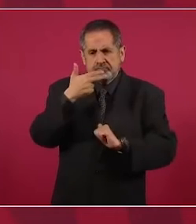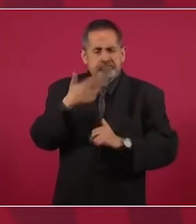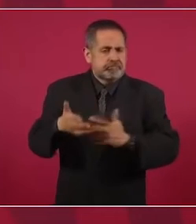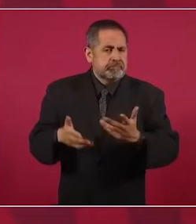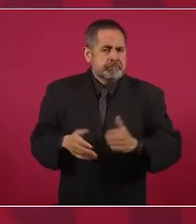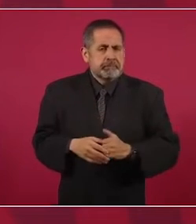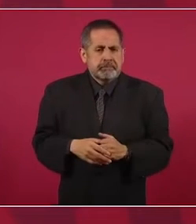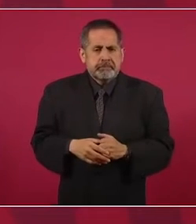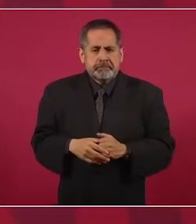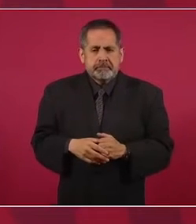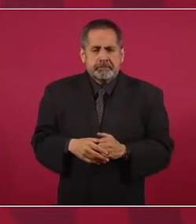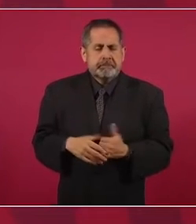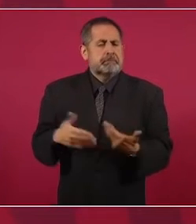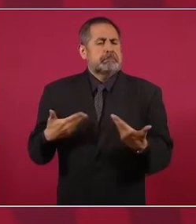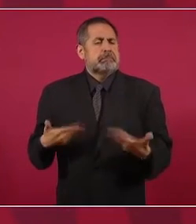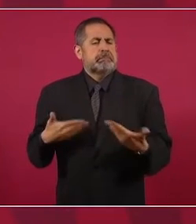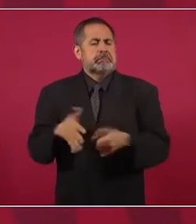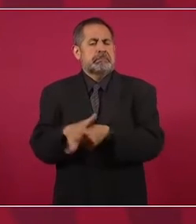No hay que descuidarnos,